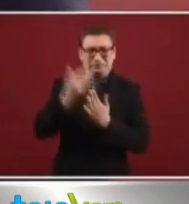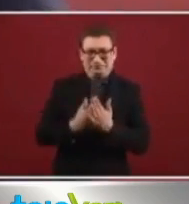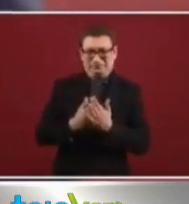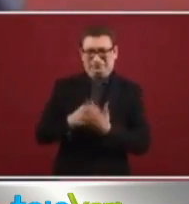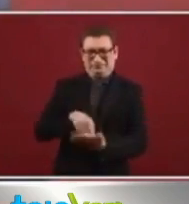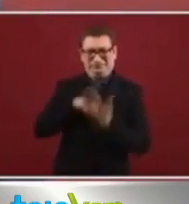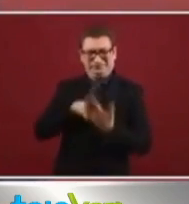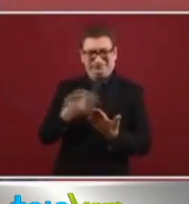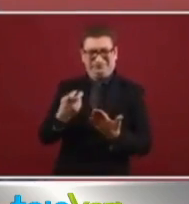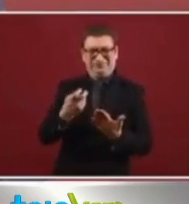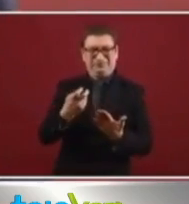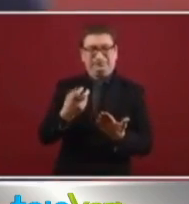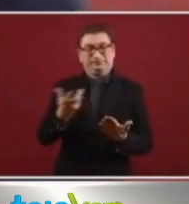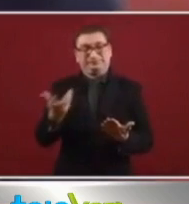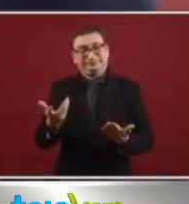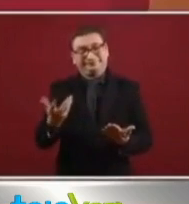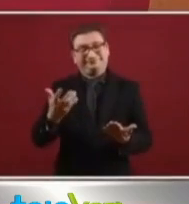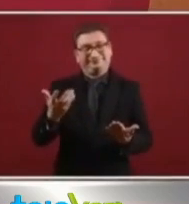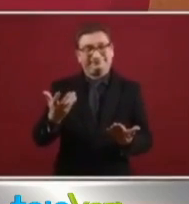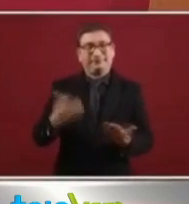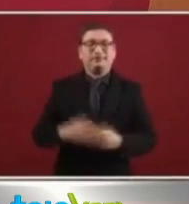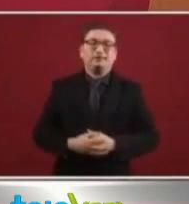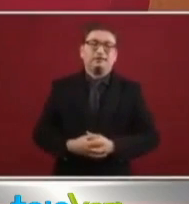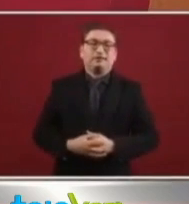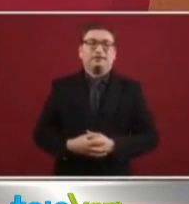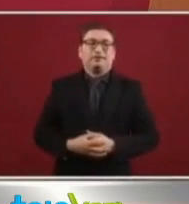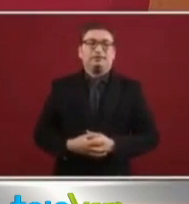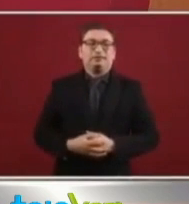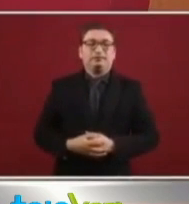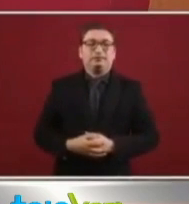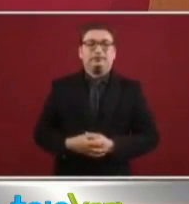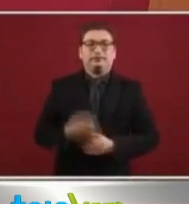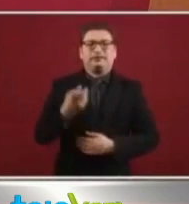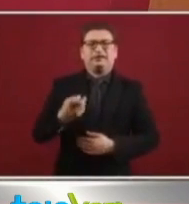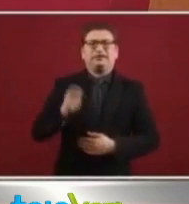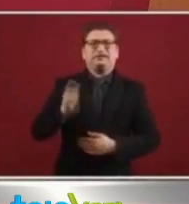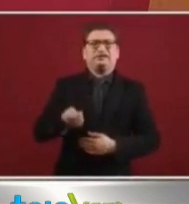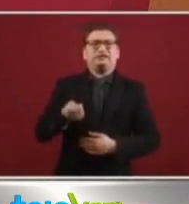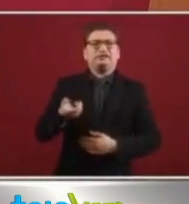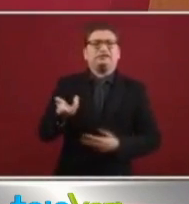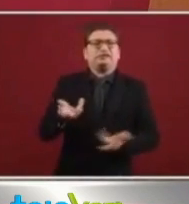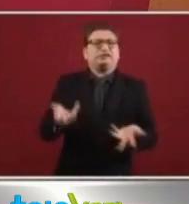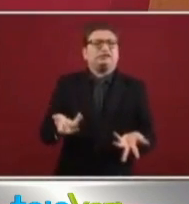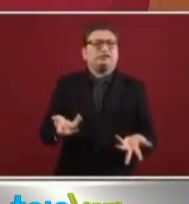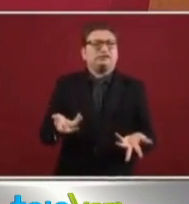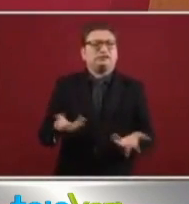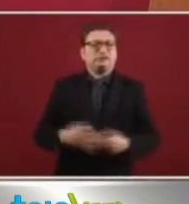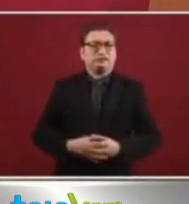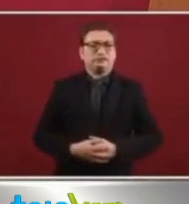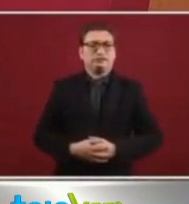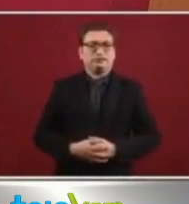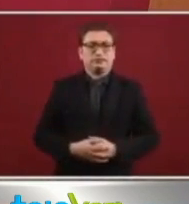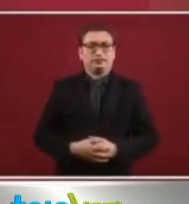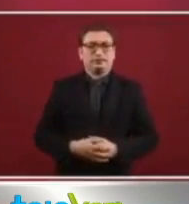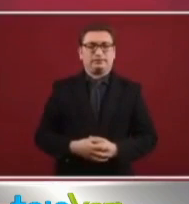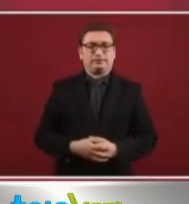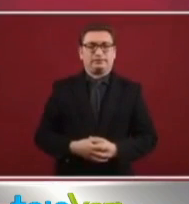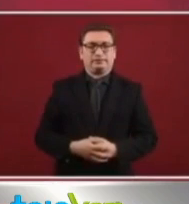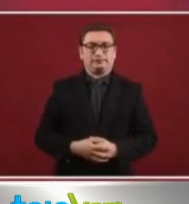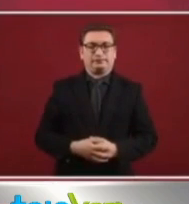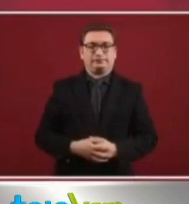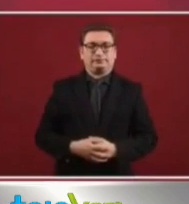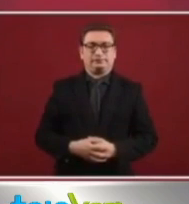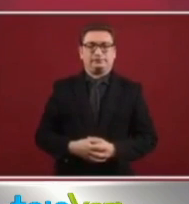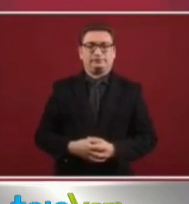del gobierno con las agencias calificadoras. AMLO afirmó y destacó que se respetarán las evaluaciones y hoy se dará a conocer